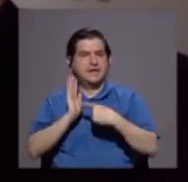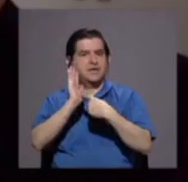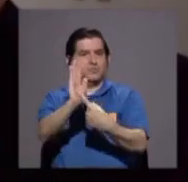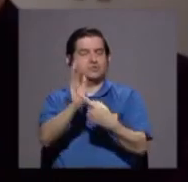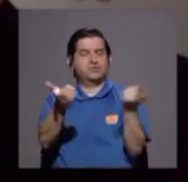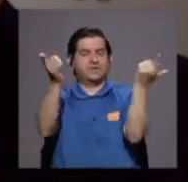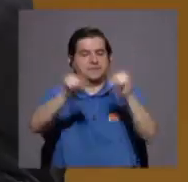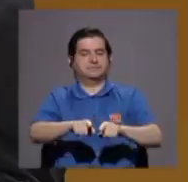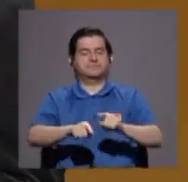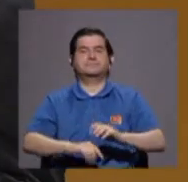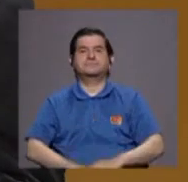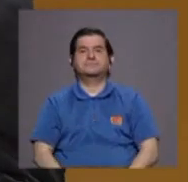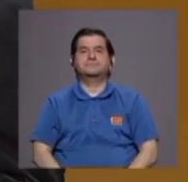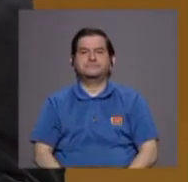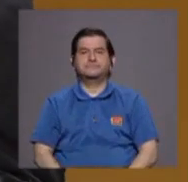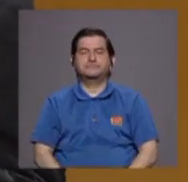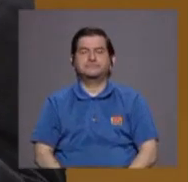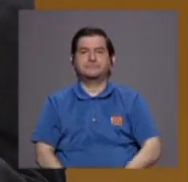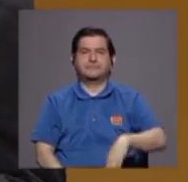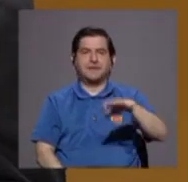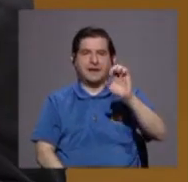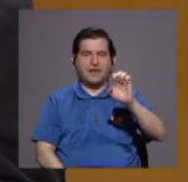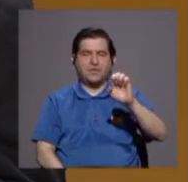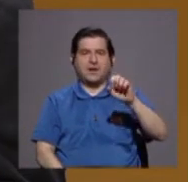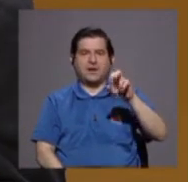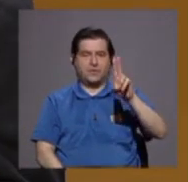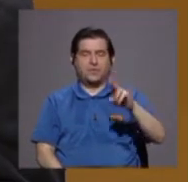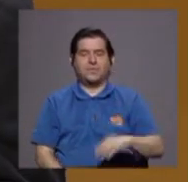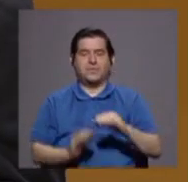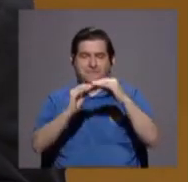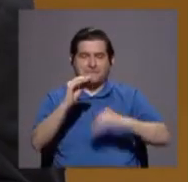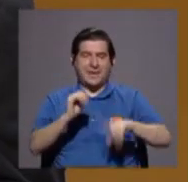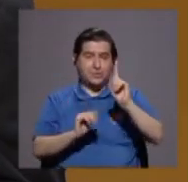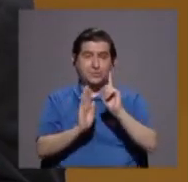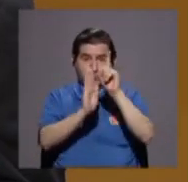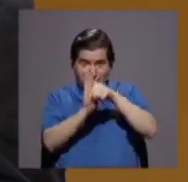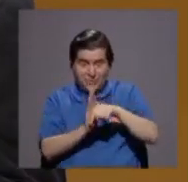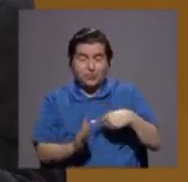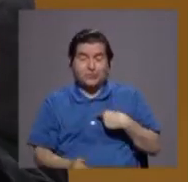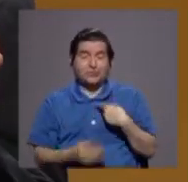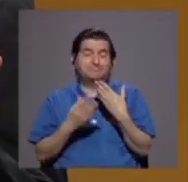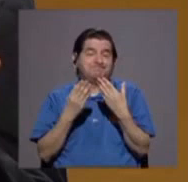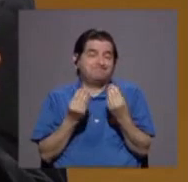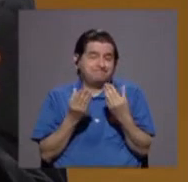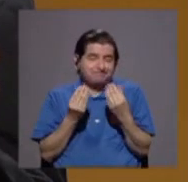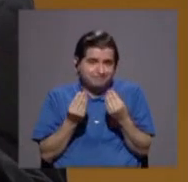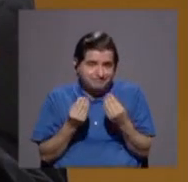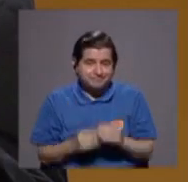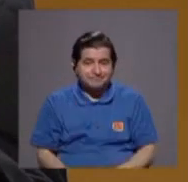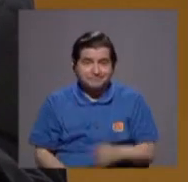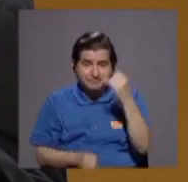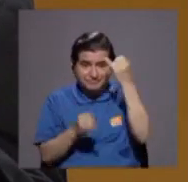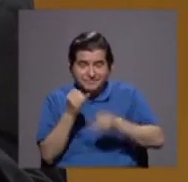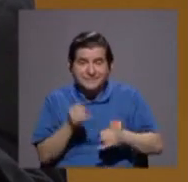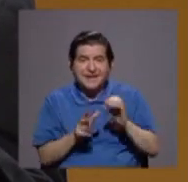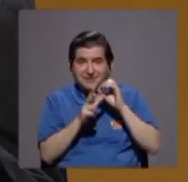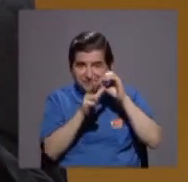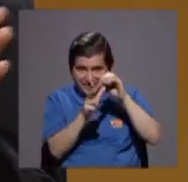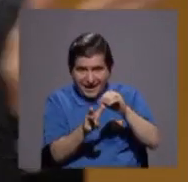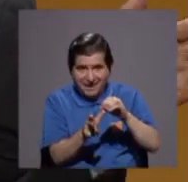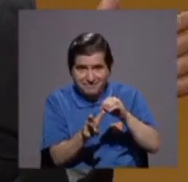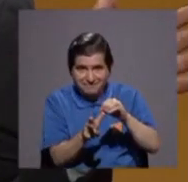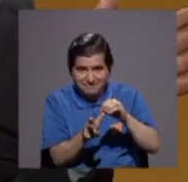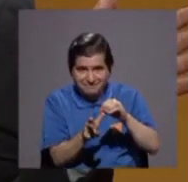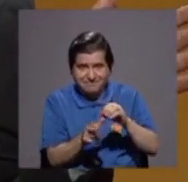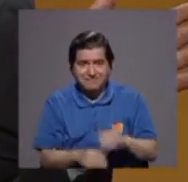lo que sucede. Don Eduardo, yo me temo, y nos queda menos de un minuto, que a finales de octubre